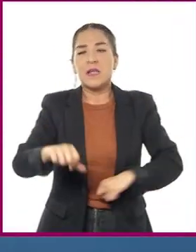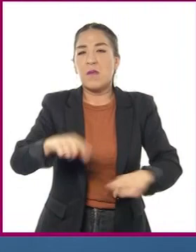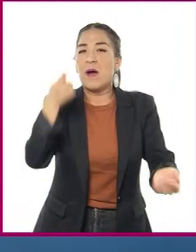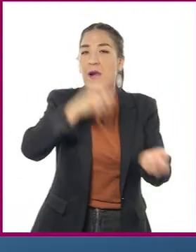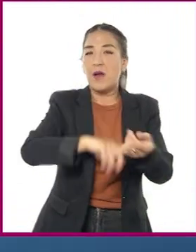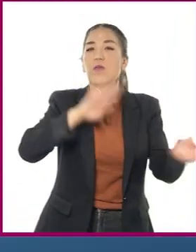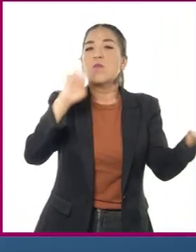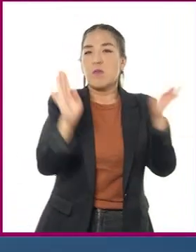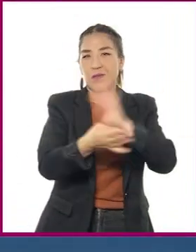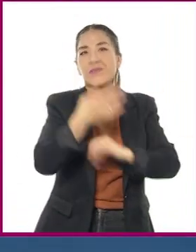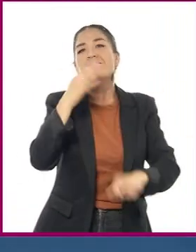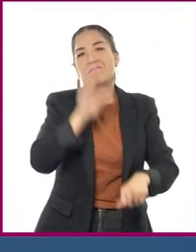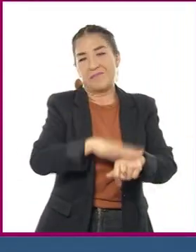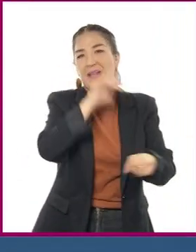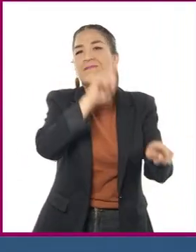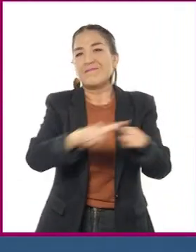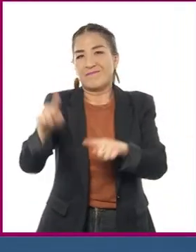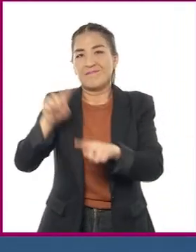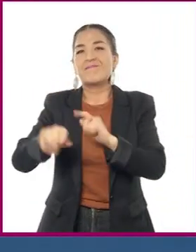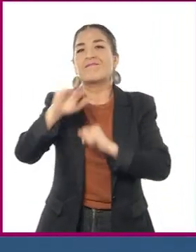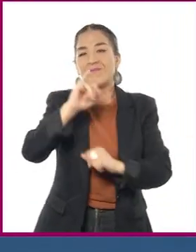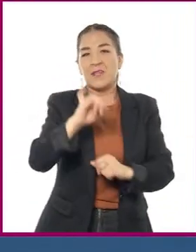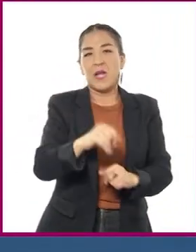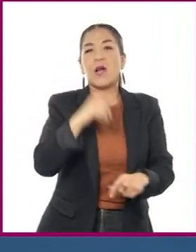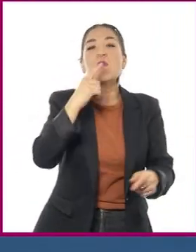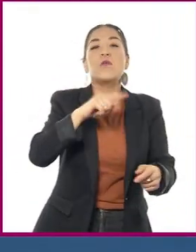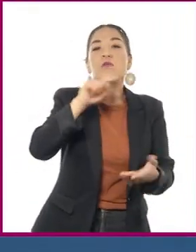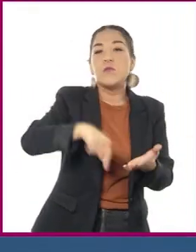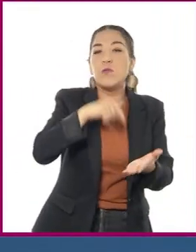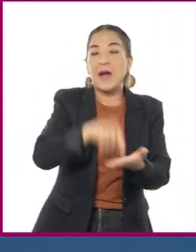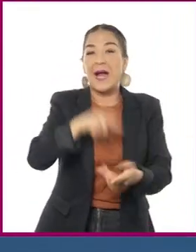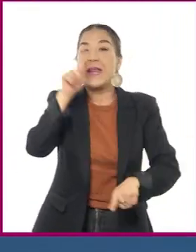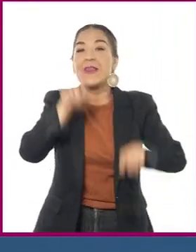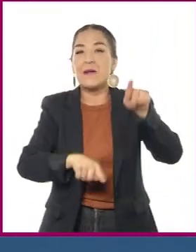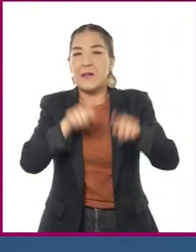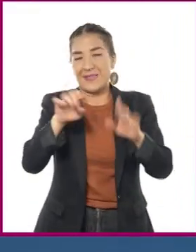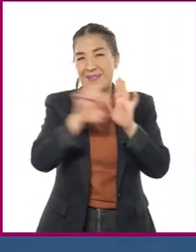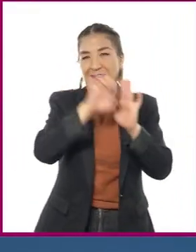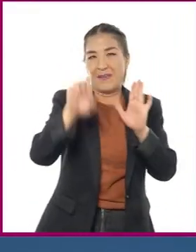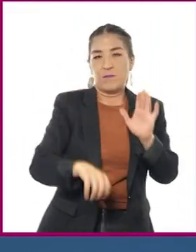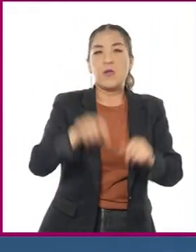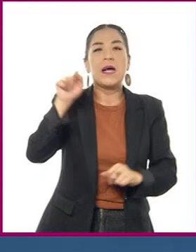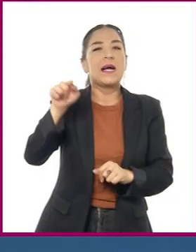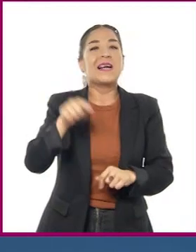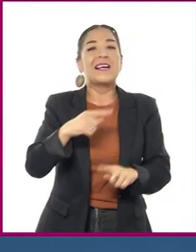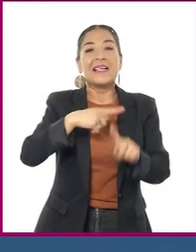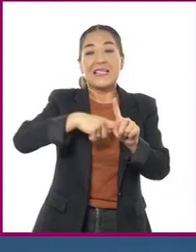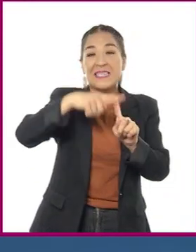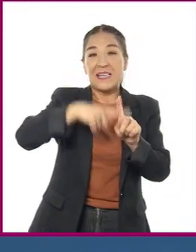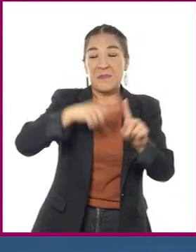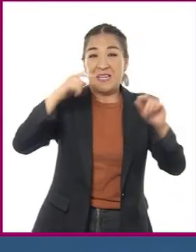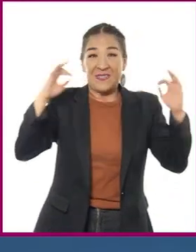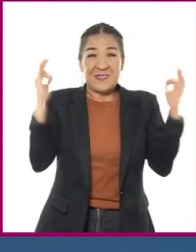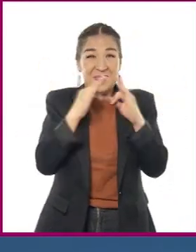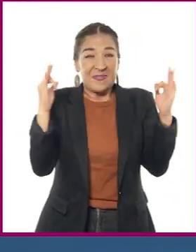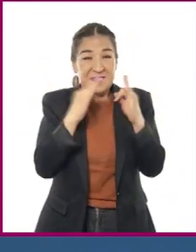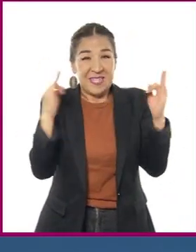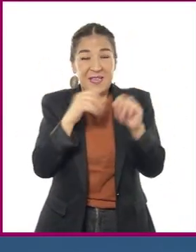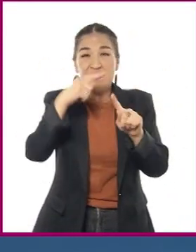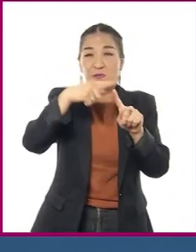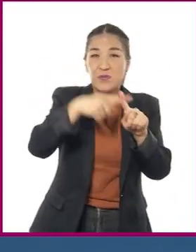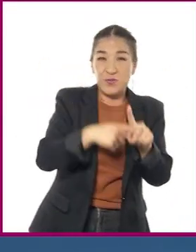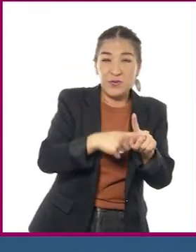en el mundo es variable, ya que en ciertas zonas, por ejemplo, En donde el clima es muy frío o muy